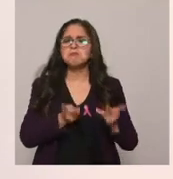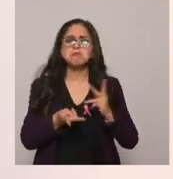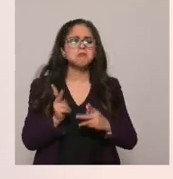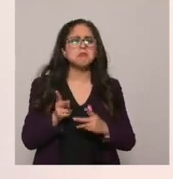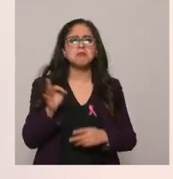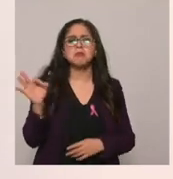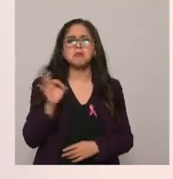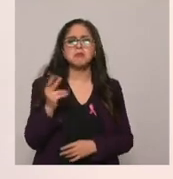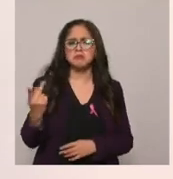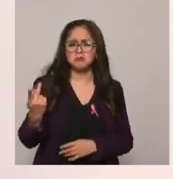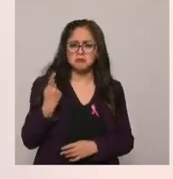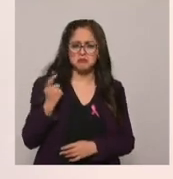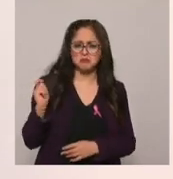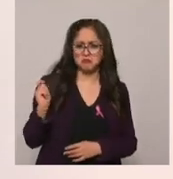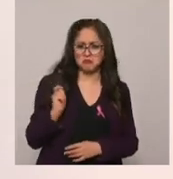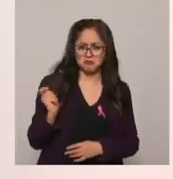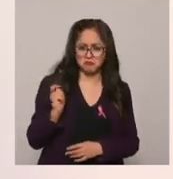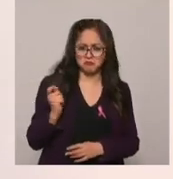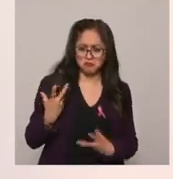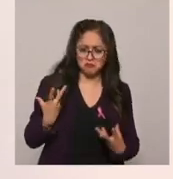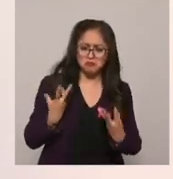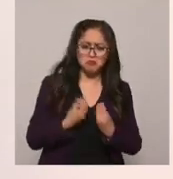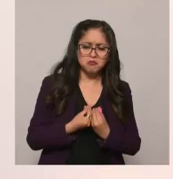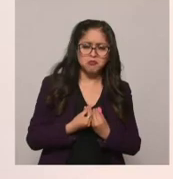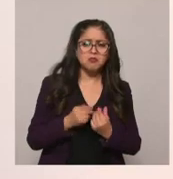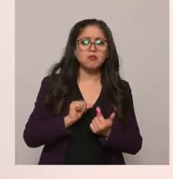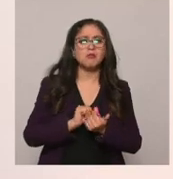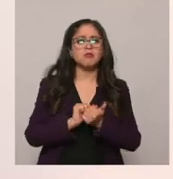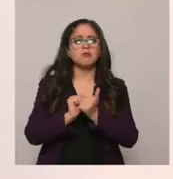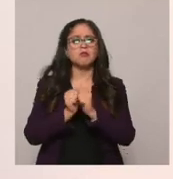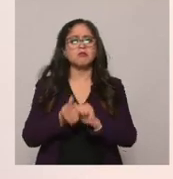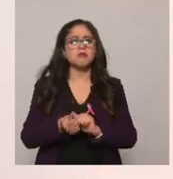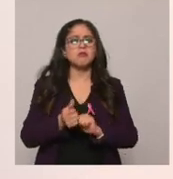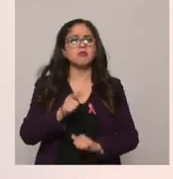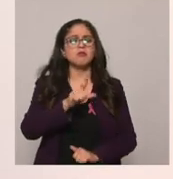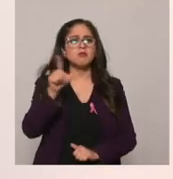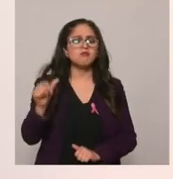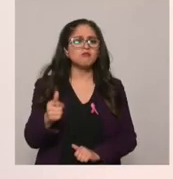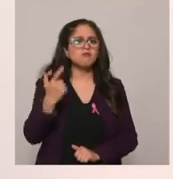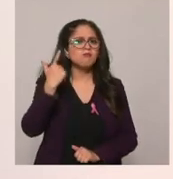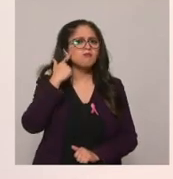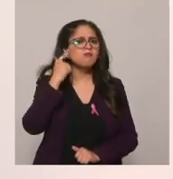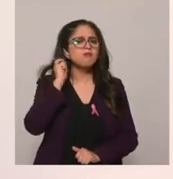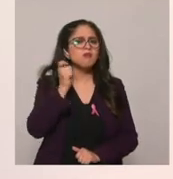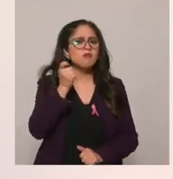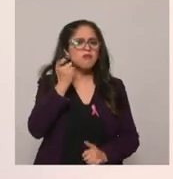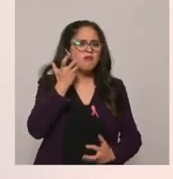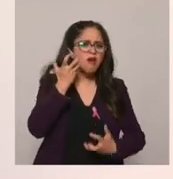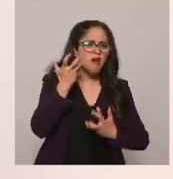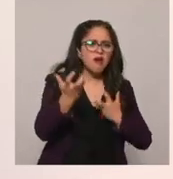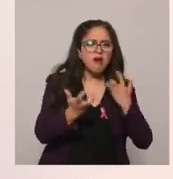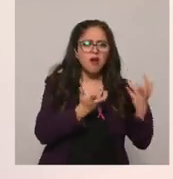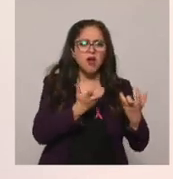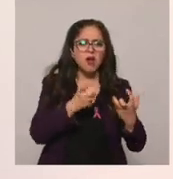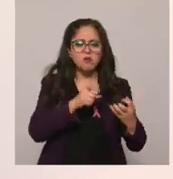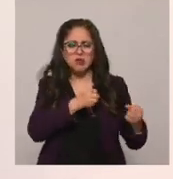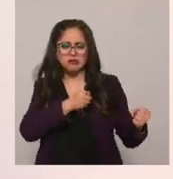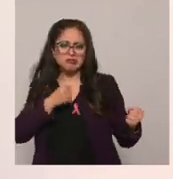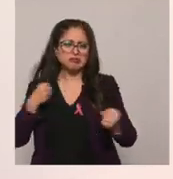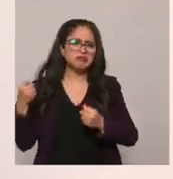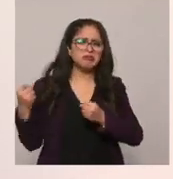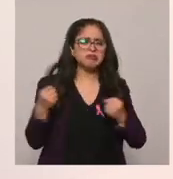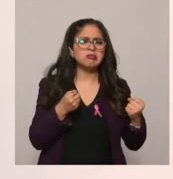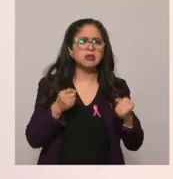fuera su pareja sentimental. Se escucharon gritos, forcejeos de parte